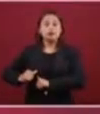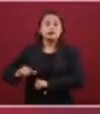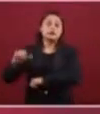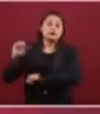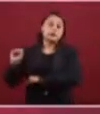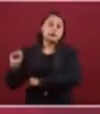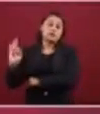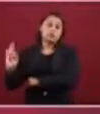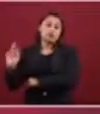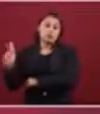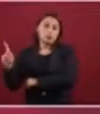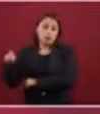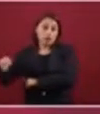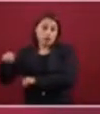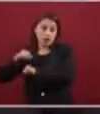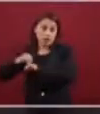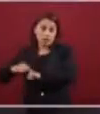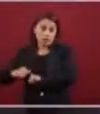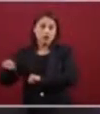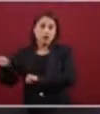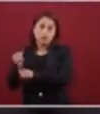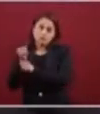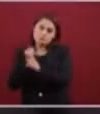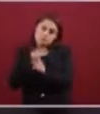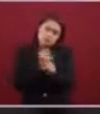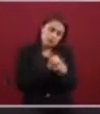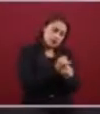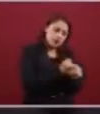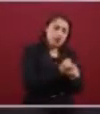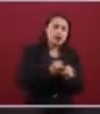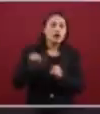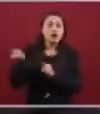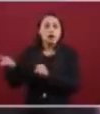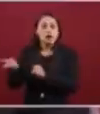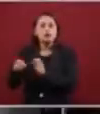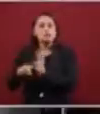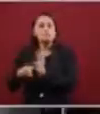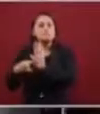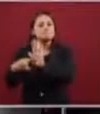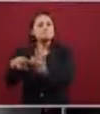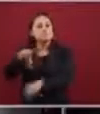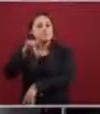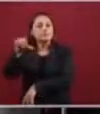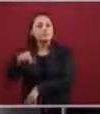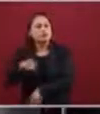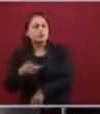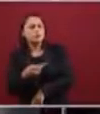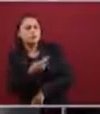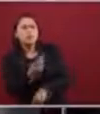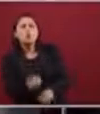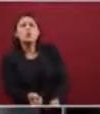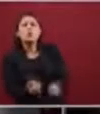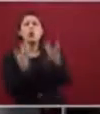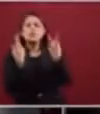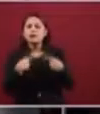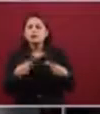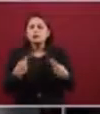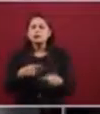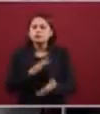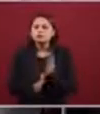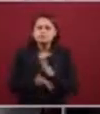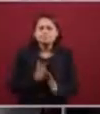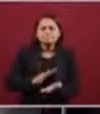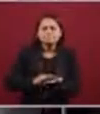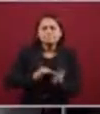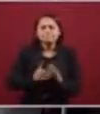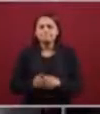Función Pública tendrá muchas más ramificaciones y lo iremos viendo. ¿Un número de personas? No, no